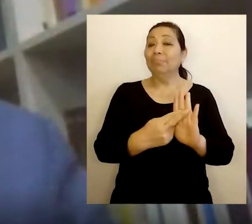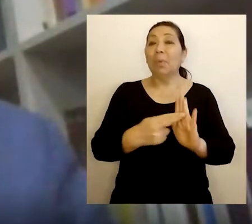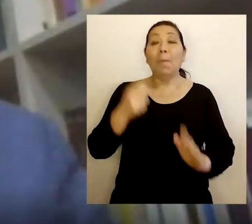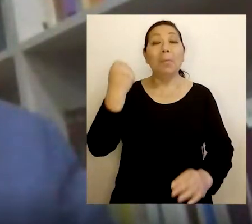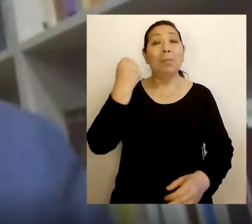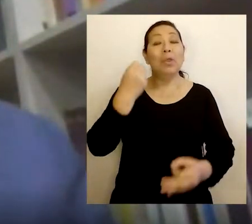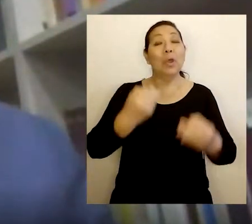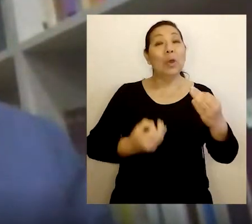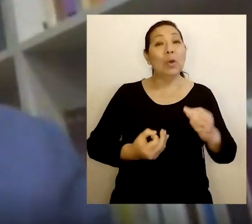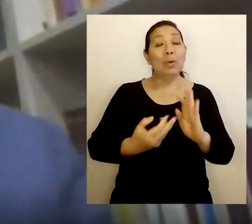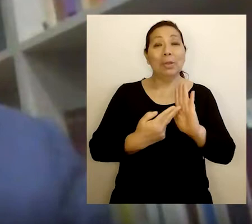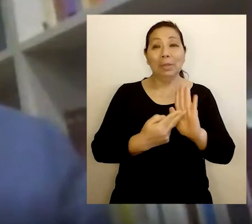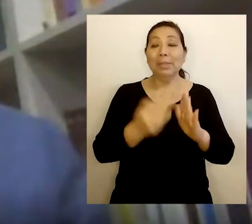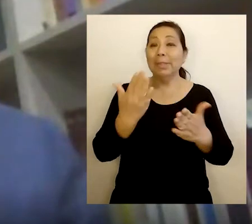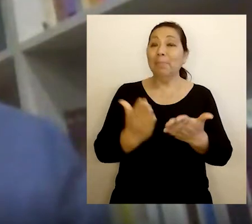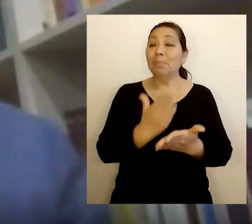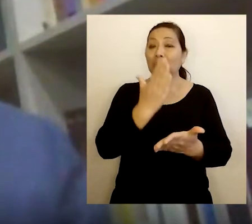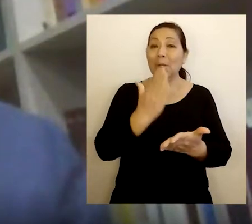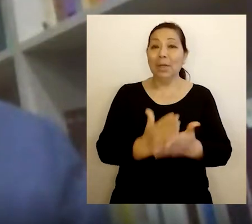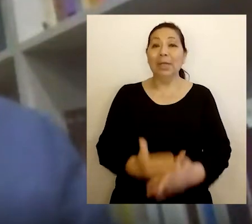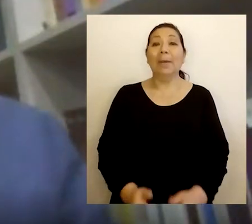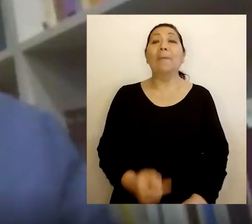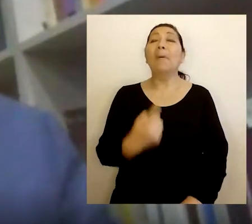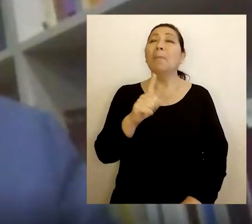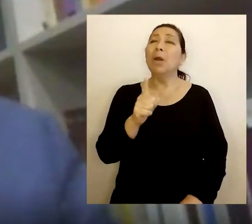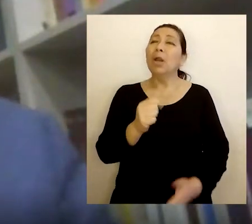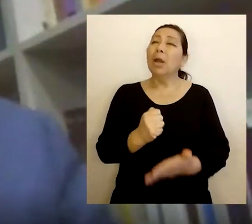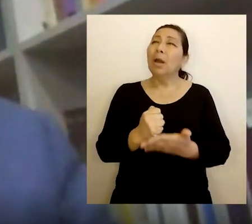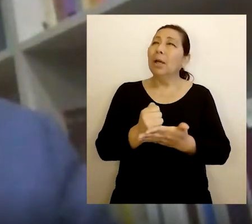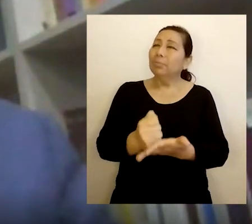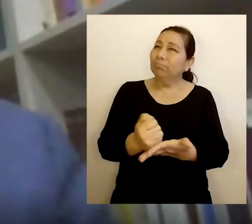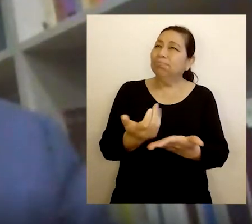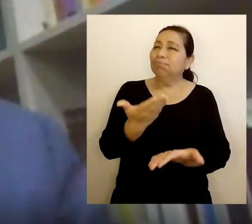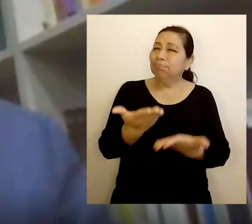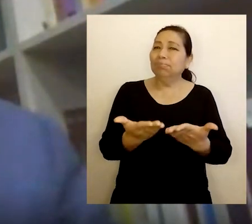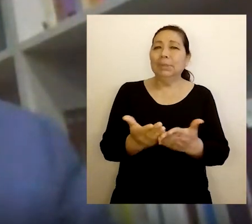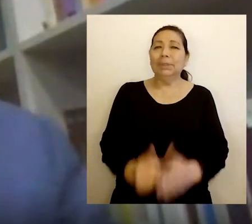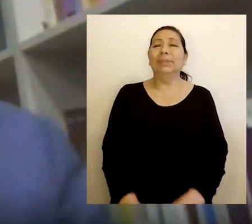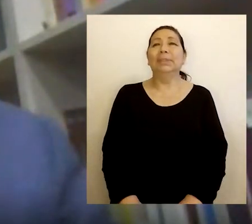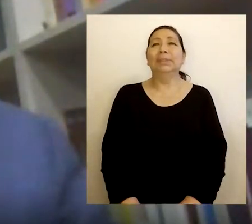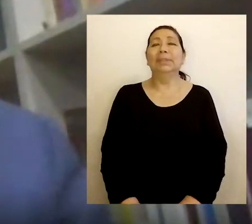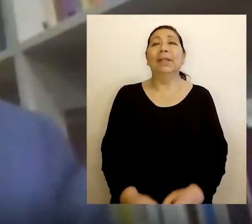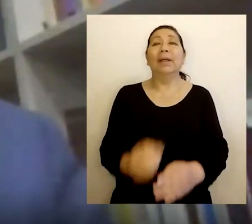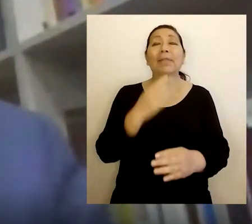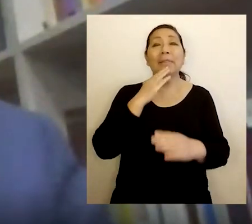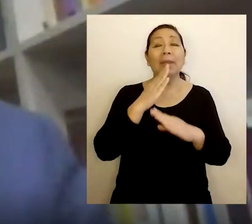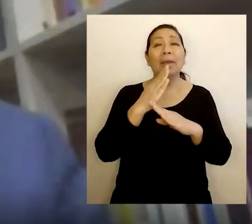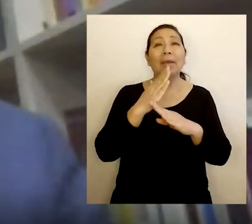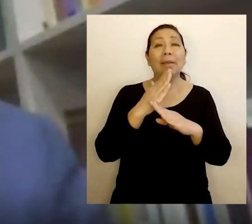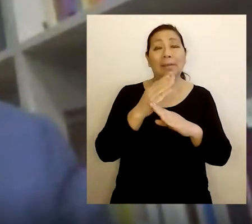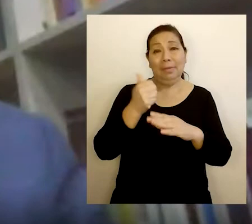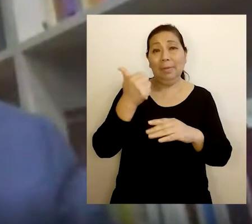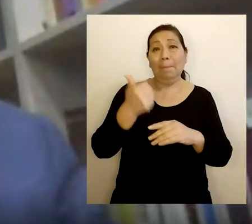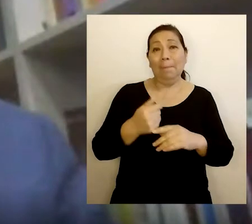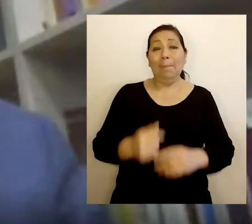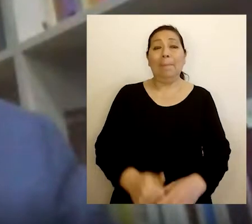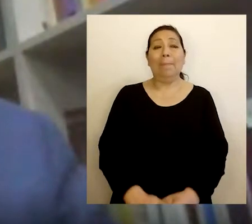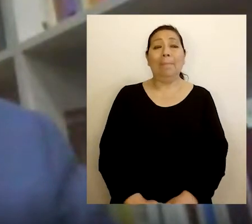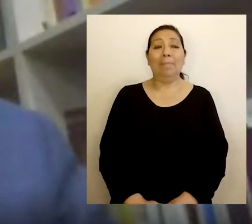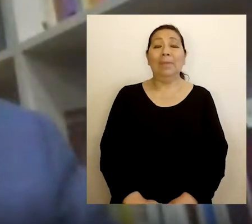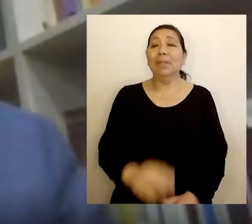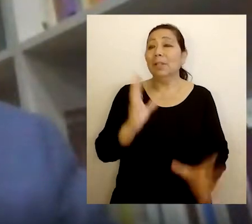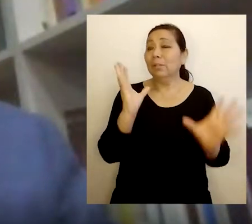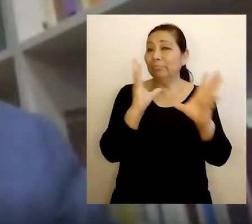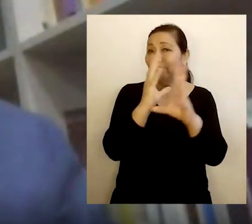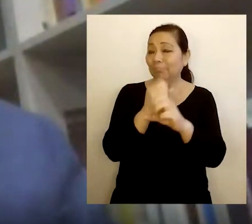Poder Judicial en el presente caso. Para ayudar un poco al colega de la defensa, el caso se resume